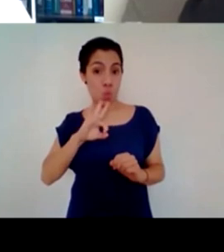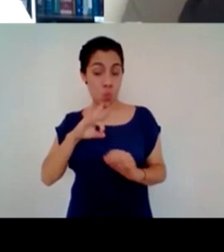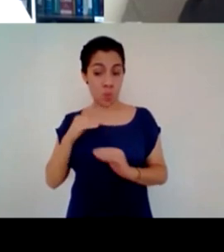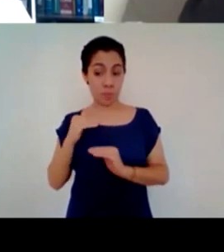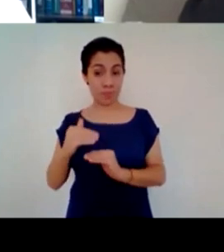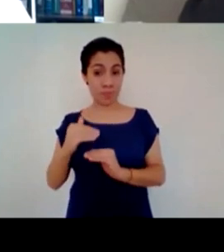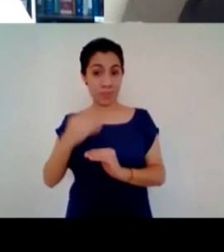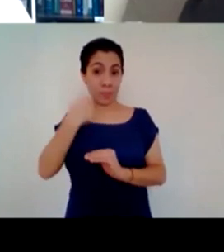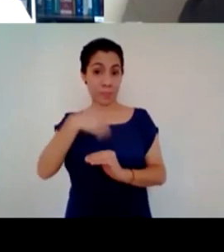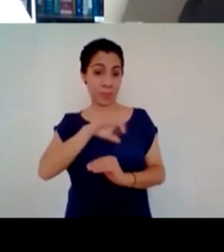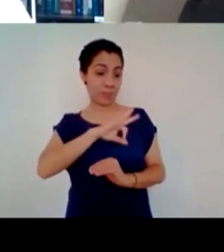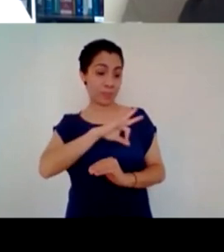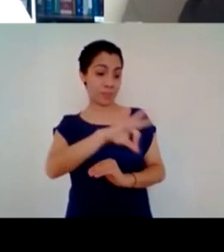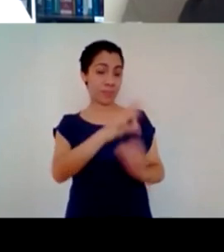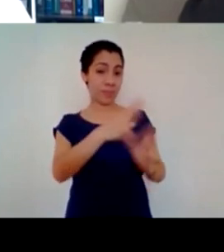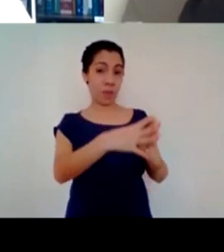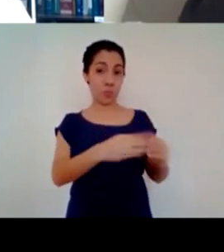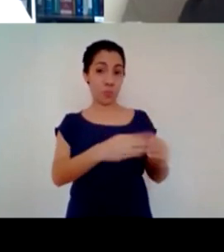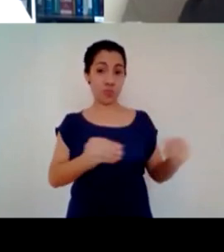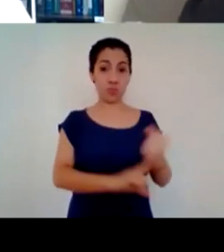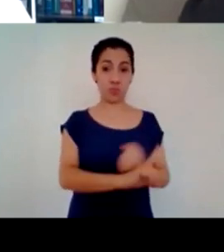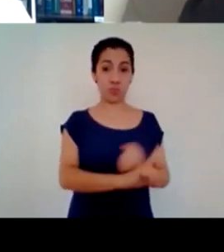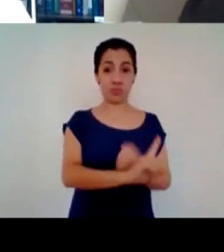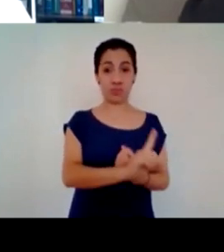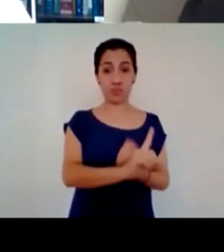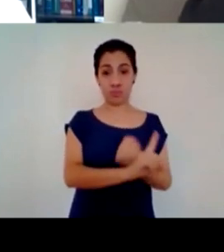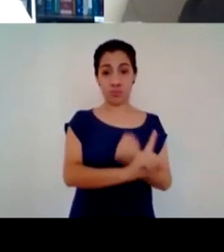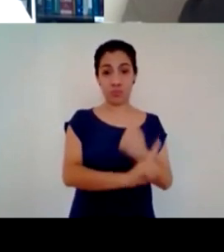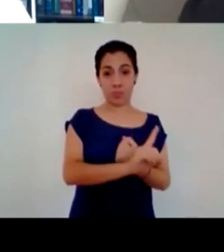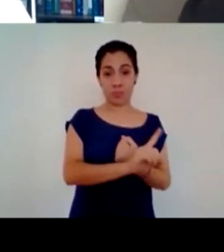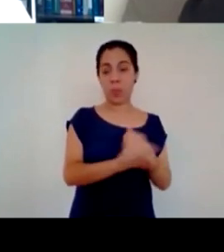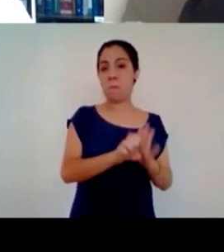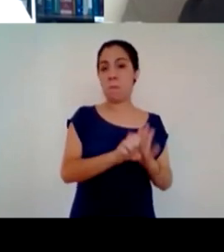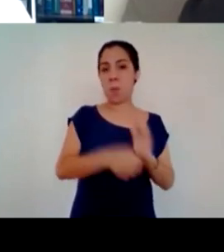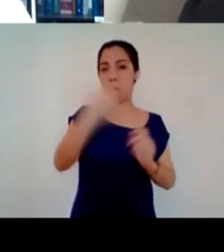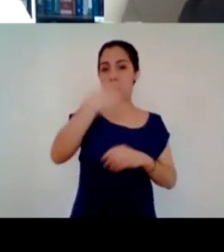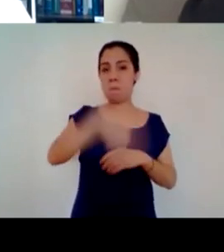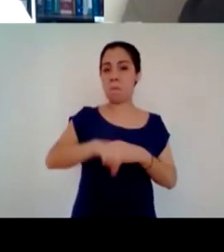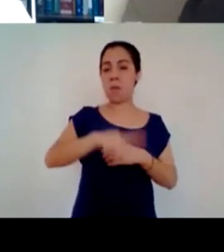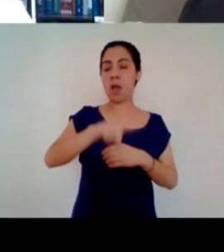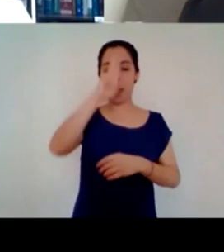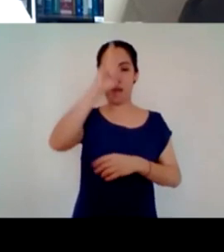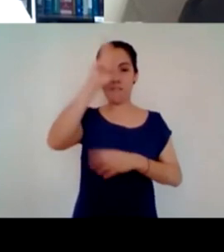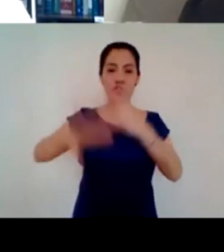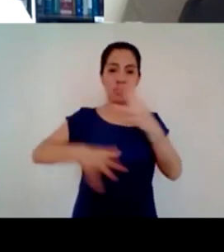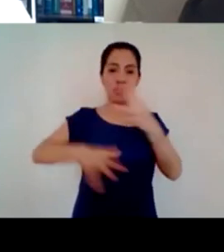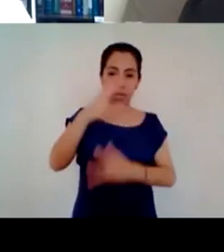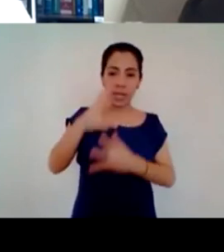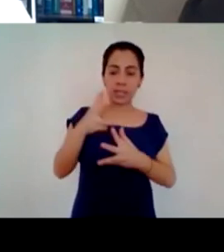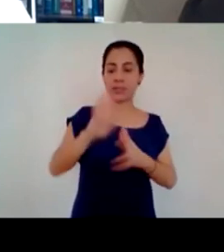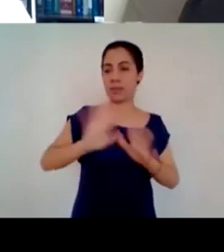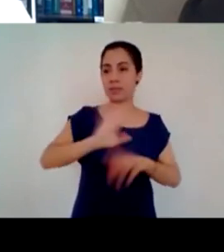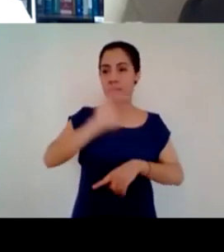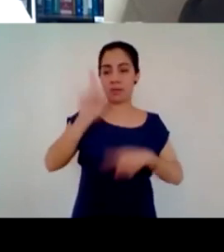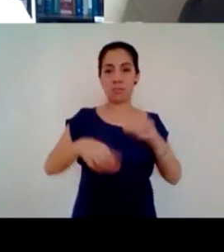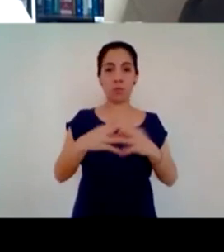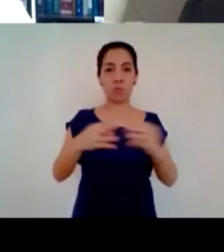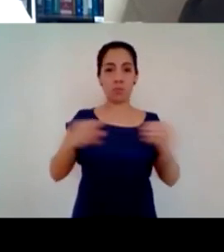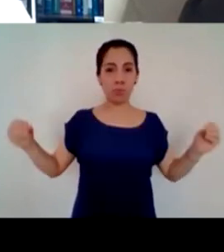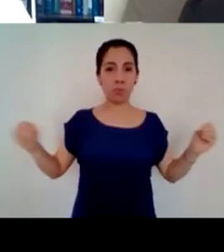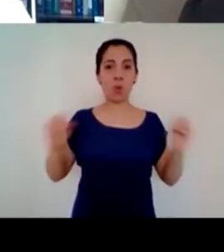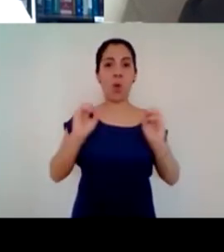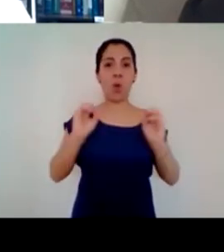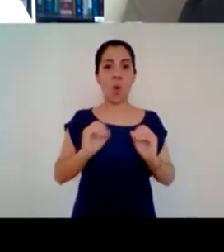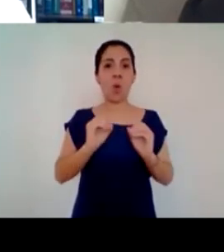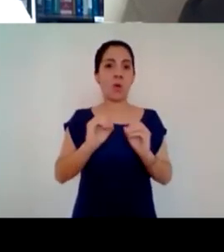preventiva en contra de drogas, violencia y salud reproductiva sana, pues uno se encuentra que los chavos son distintos, ¿no?